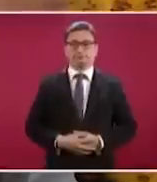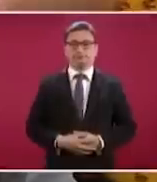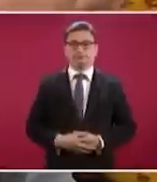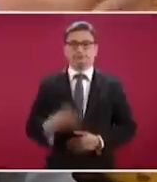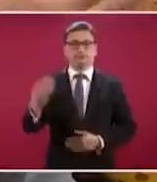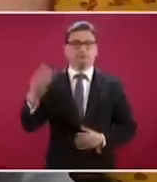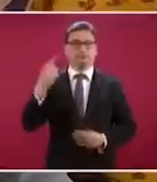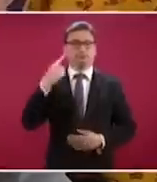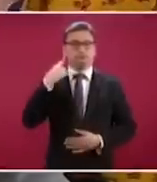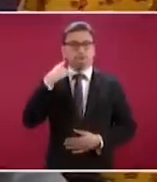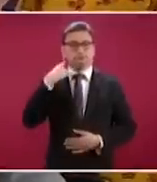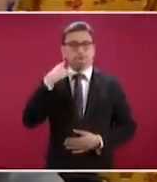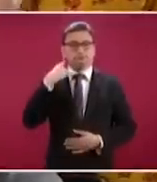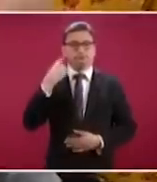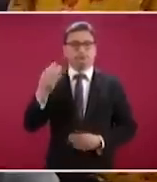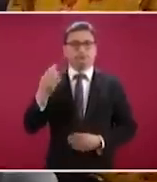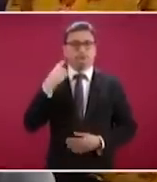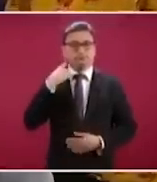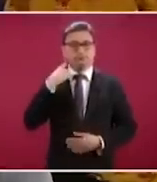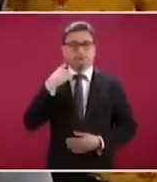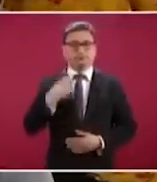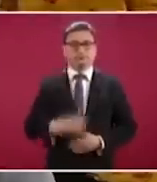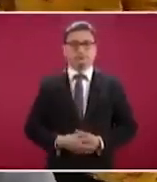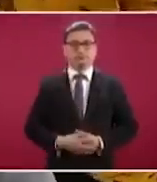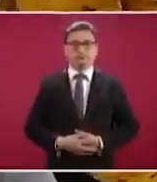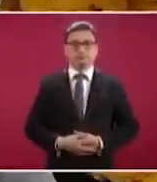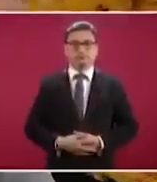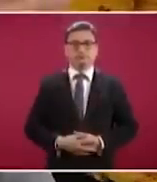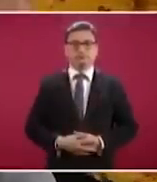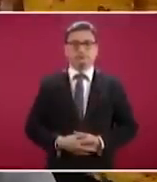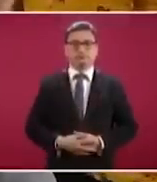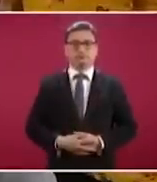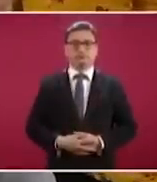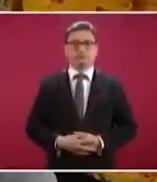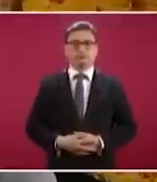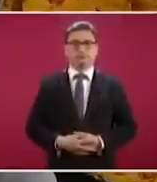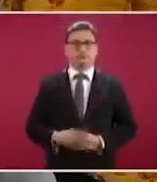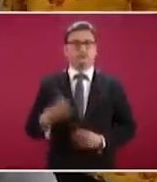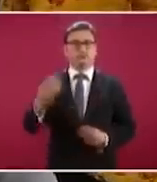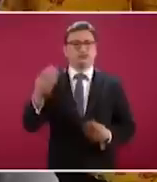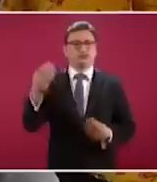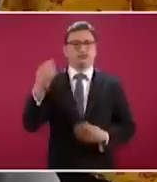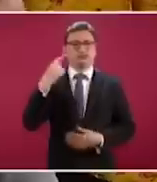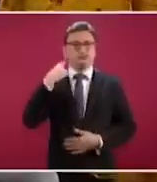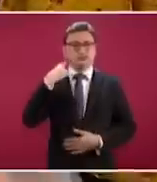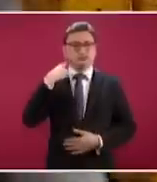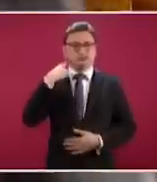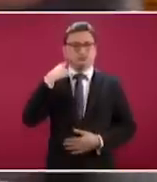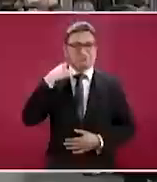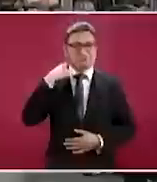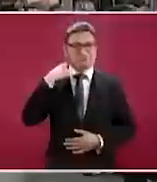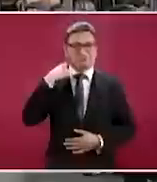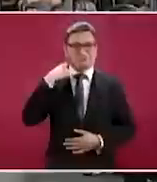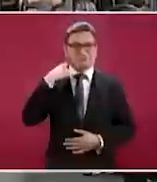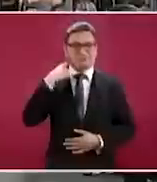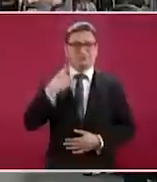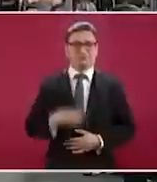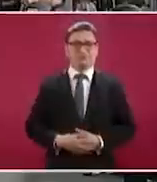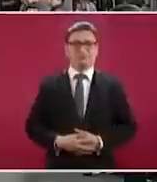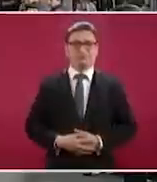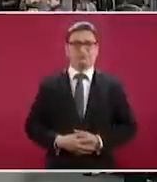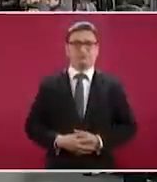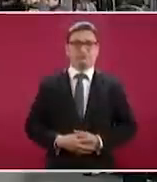Me permito, con todo respeto, hacer un comentario rápido. Aquí tenemos una prisa